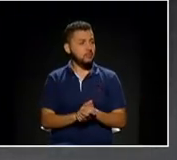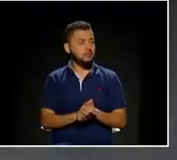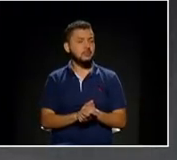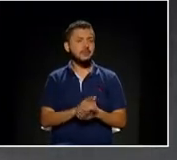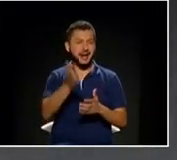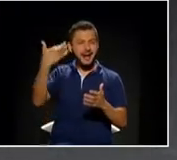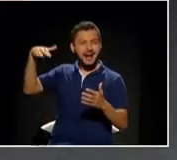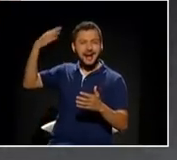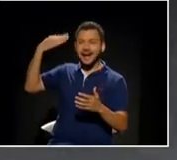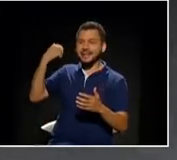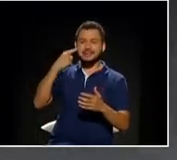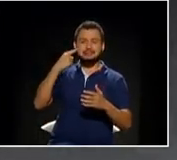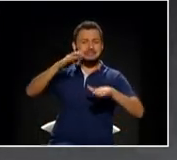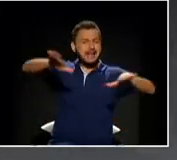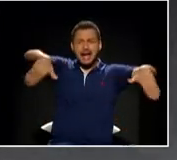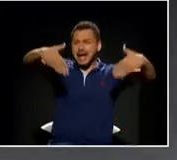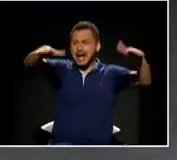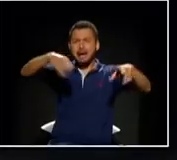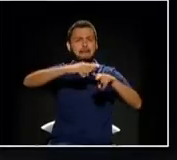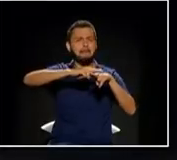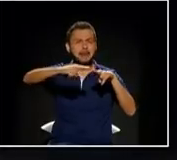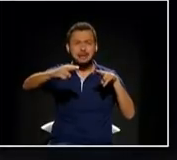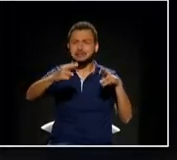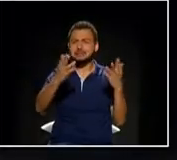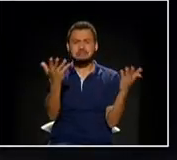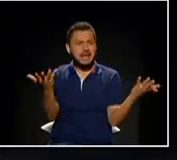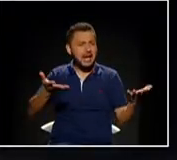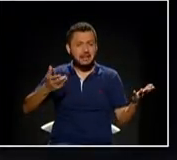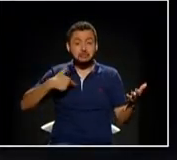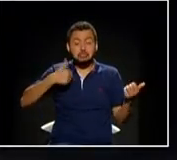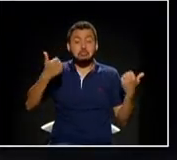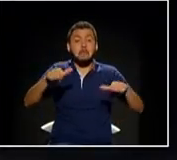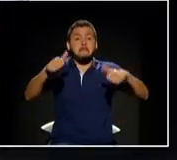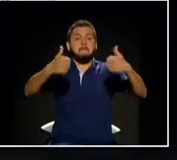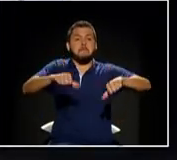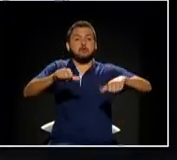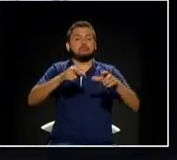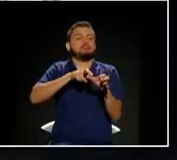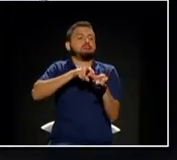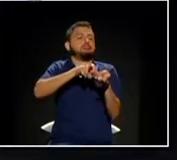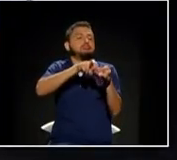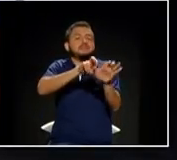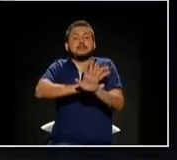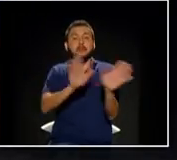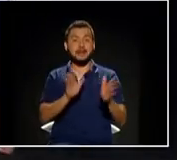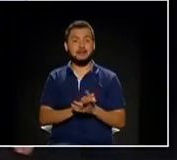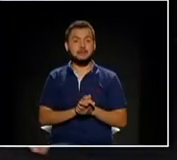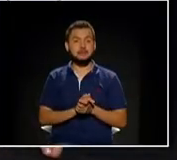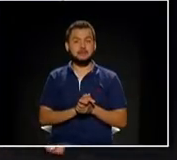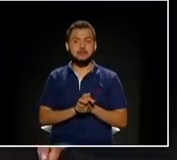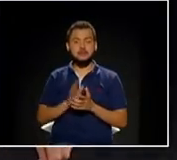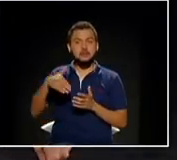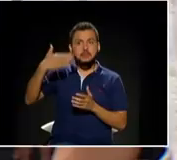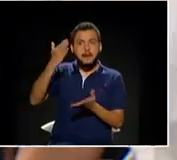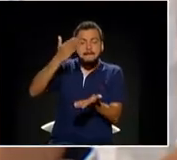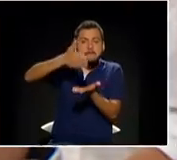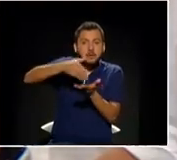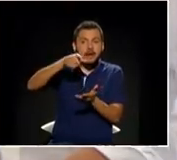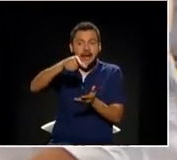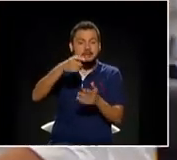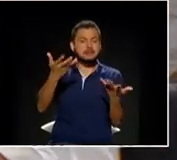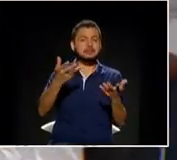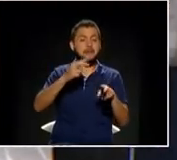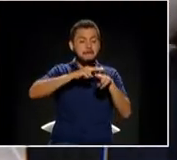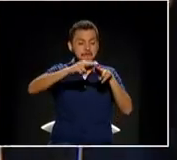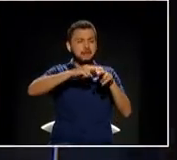teníamos las tasas de desempleo más altas una ciudad con retos y fuimos capaces de construir yo creo realmente en el talante y la